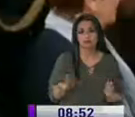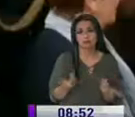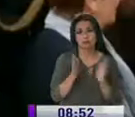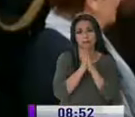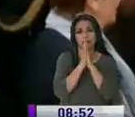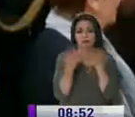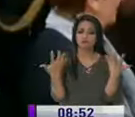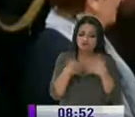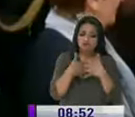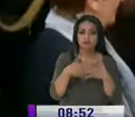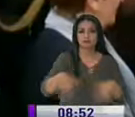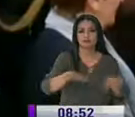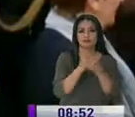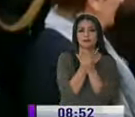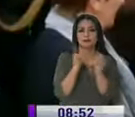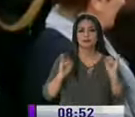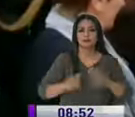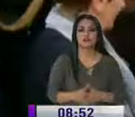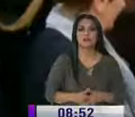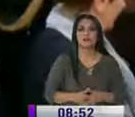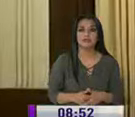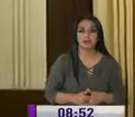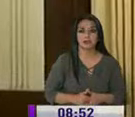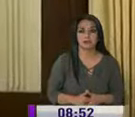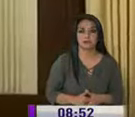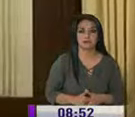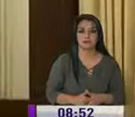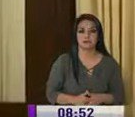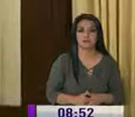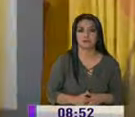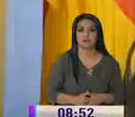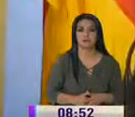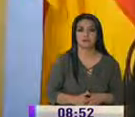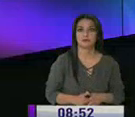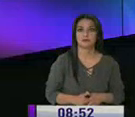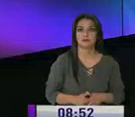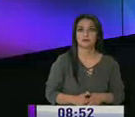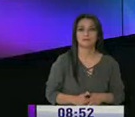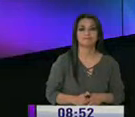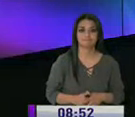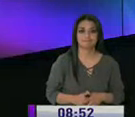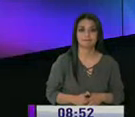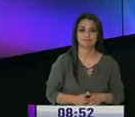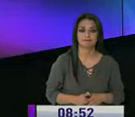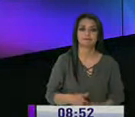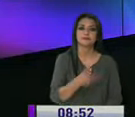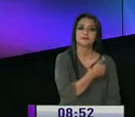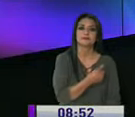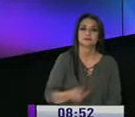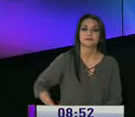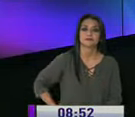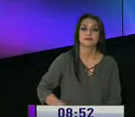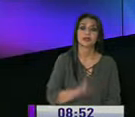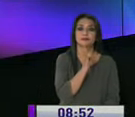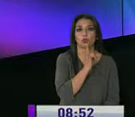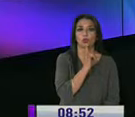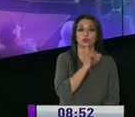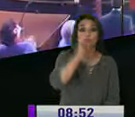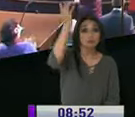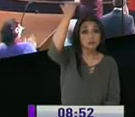elimine el indulto otorgado al expresidente Alberto Fujimori. En las protestas, los ciudadanos también pidieron la salida del mandatario Pedro Pablo